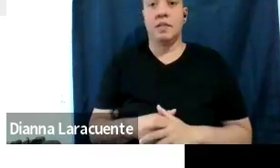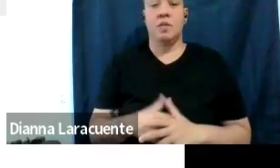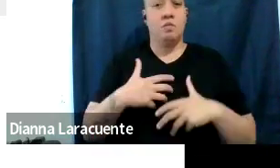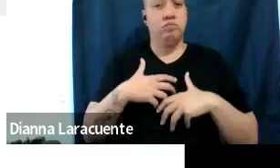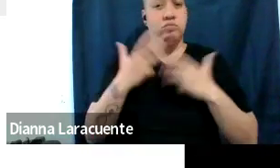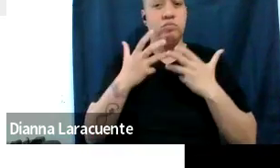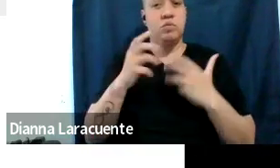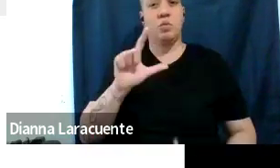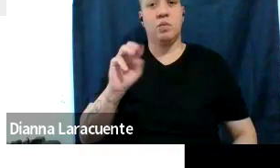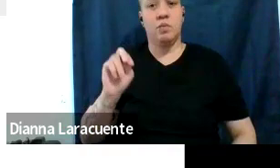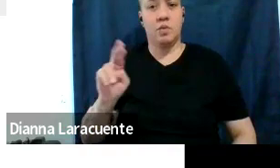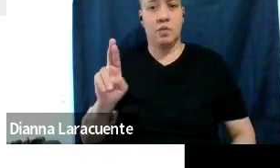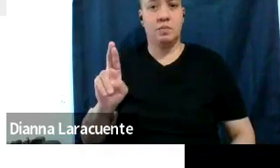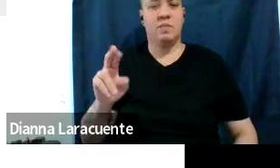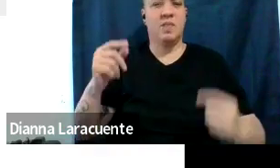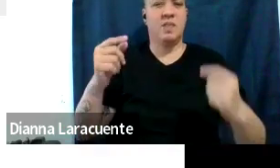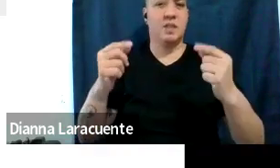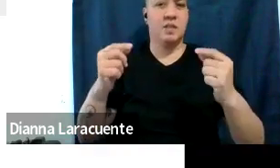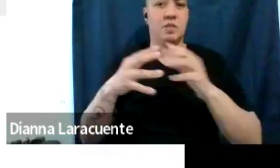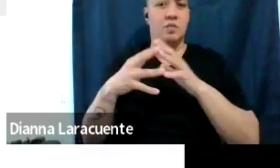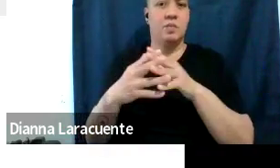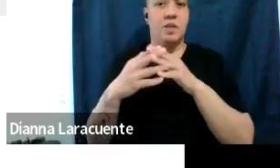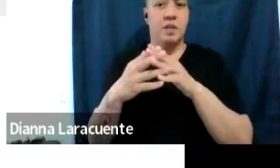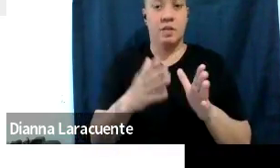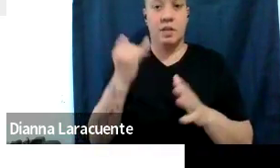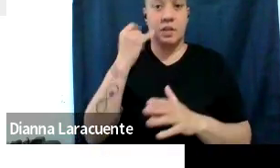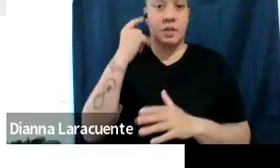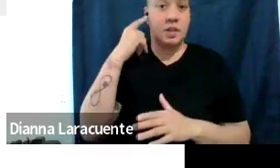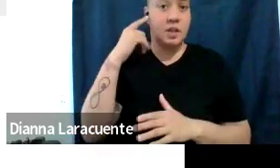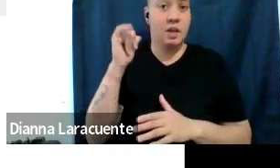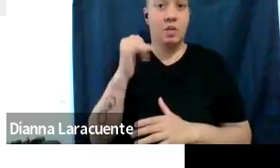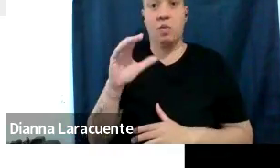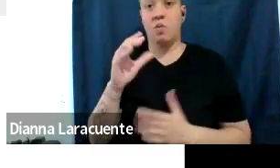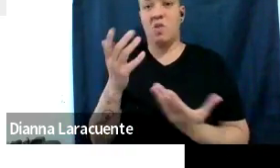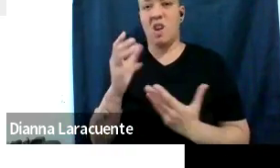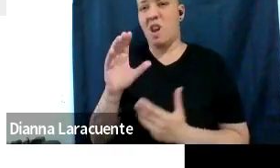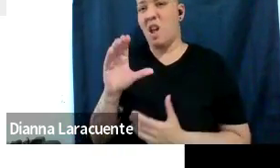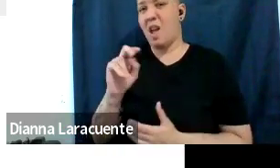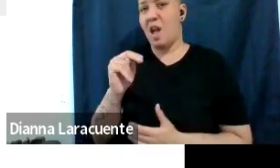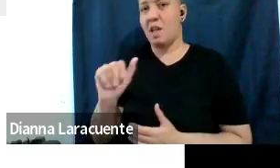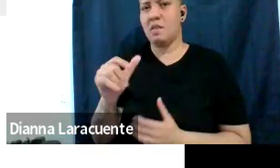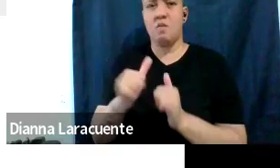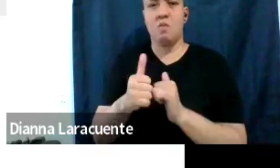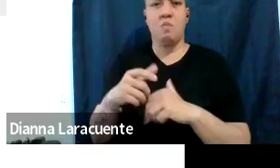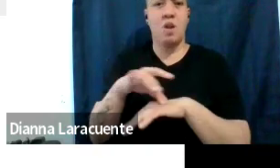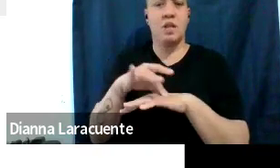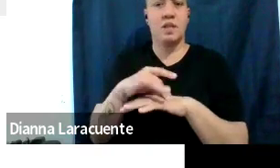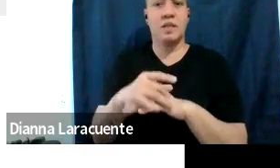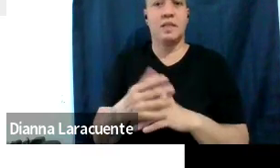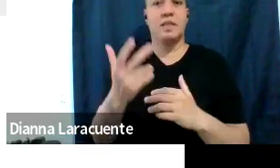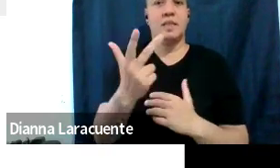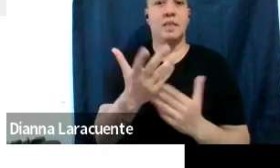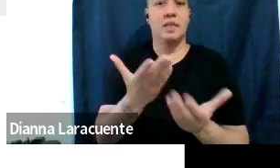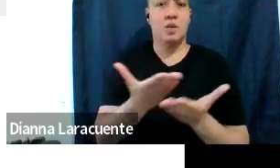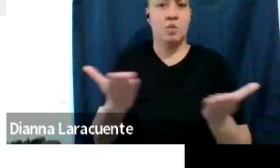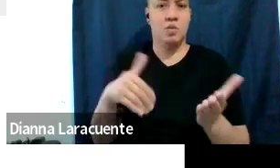Muñoz Rivera? ¿Qué hicieron los americanos? Si el oro era la caña, ¿cómo podían conseguir la tierra? Hicieron 3 cosas cuando